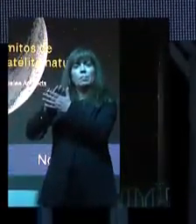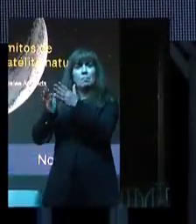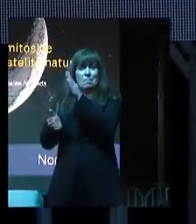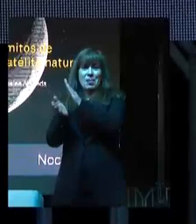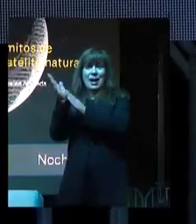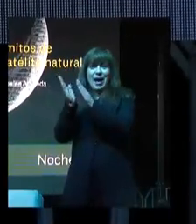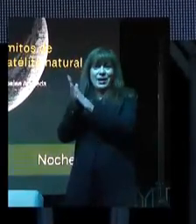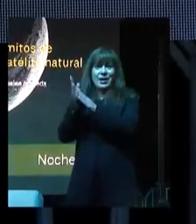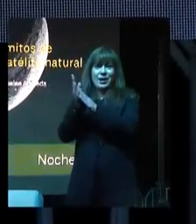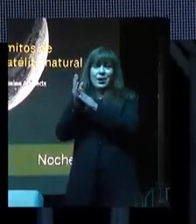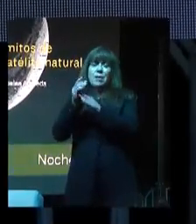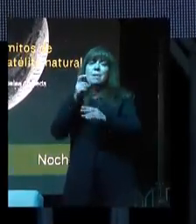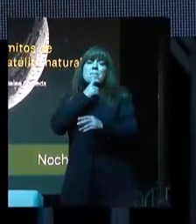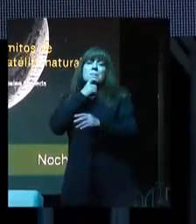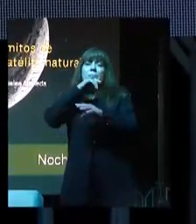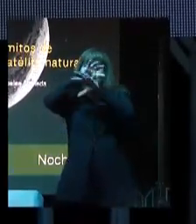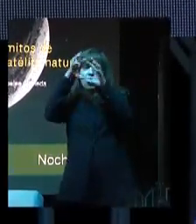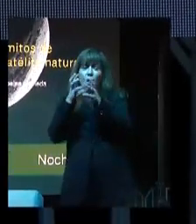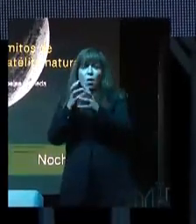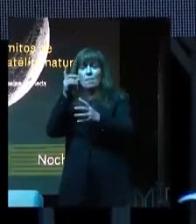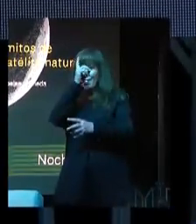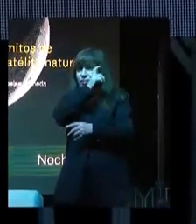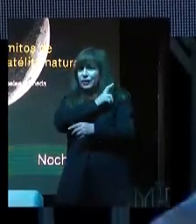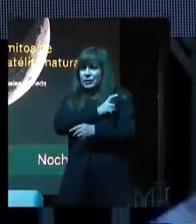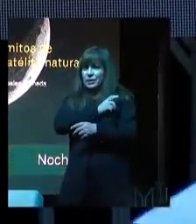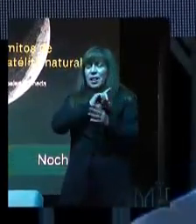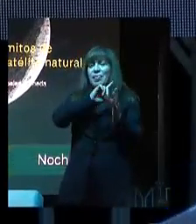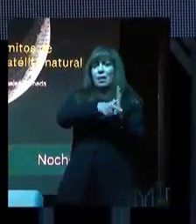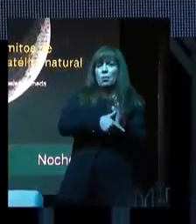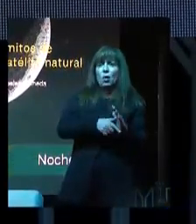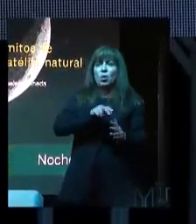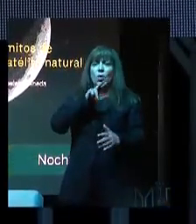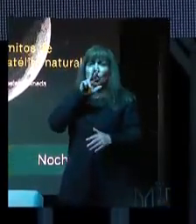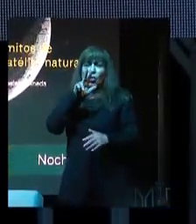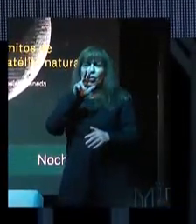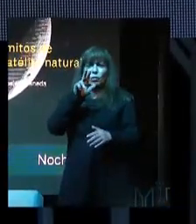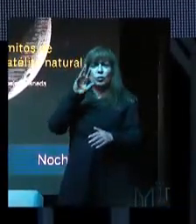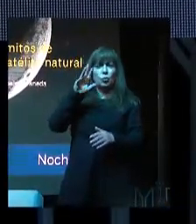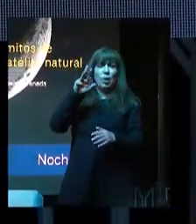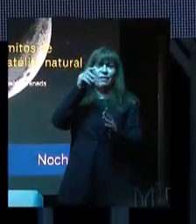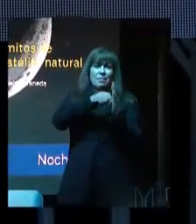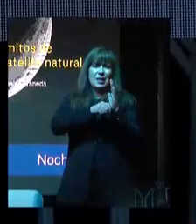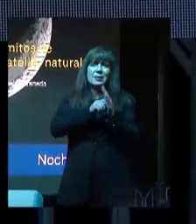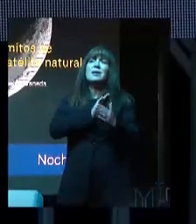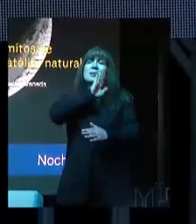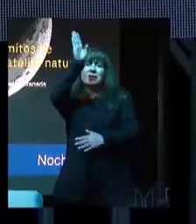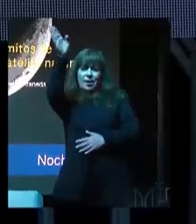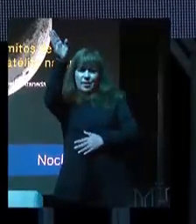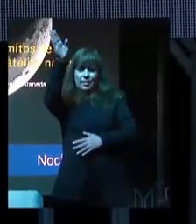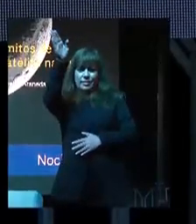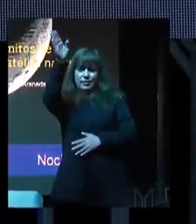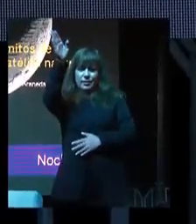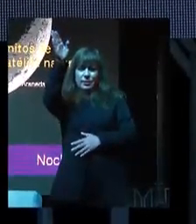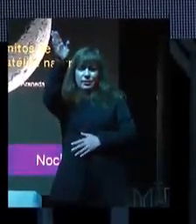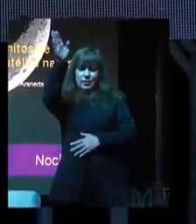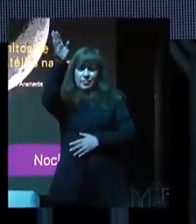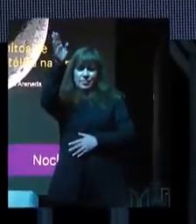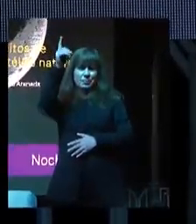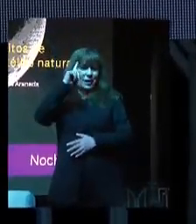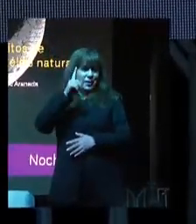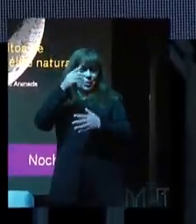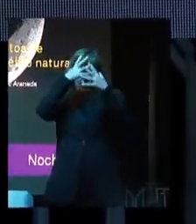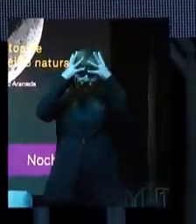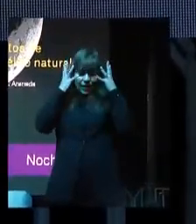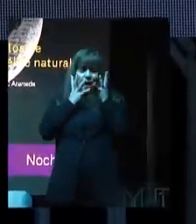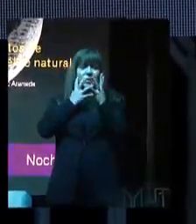es más complicado, mucho más complicado. A Marte uno se demoran como 8 o 9 meses en llegar. Pero entonces los trajes, todos